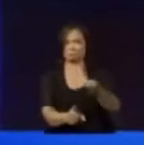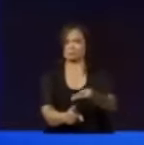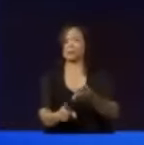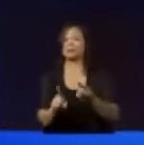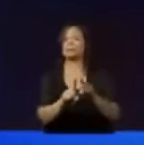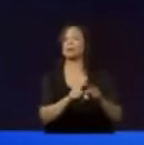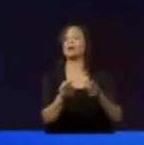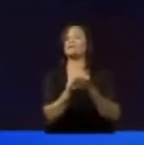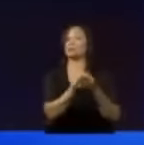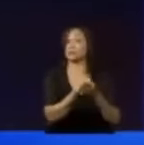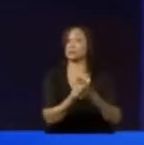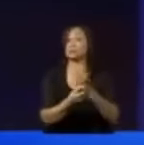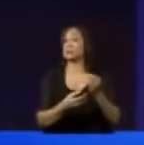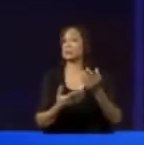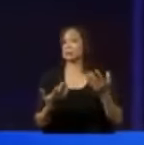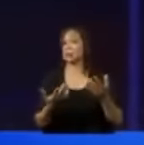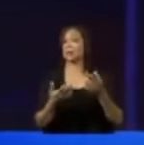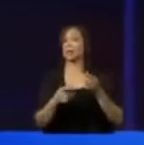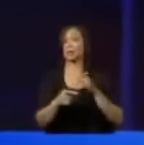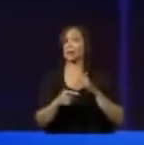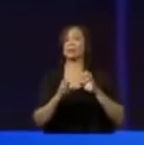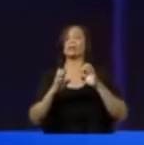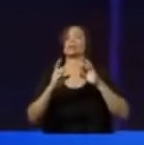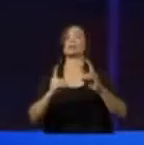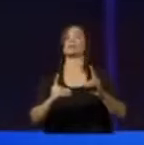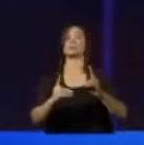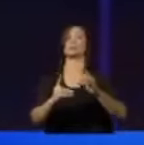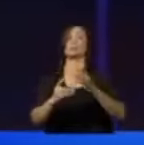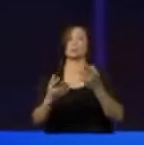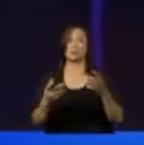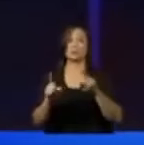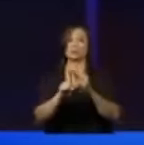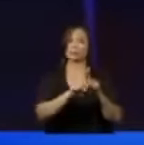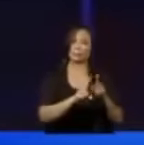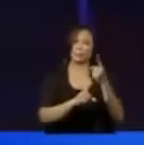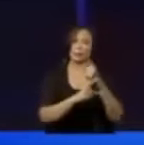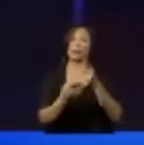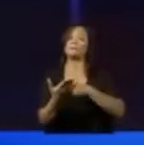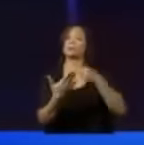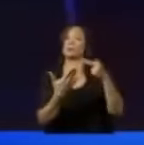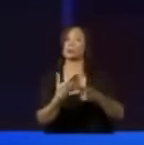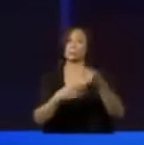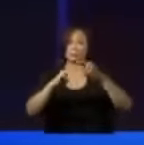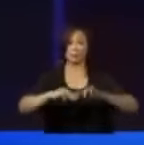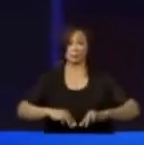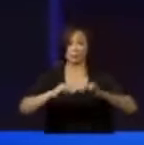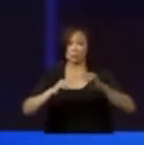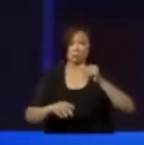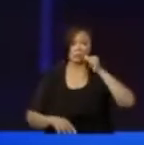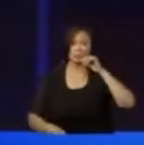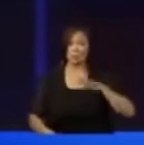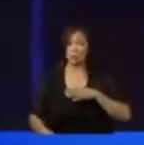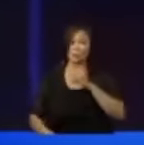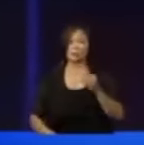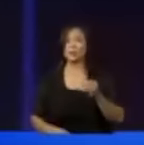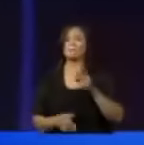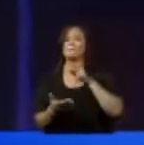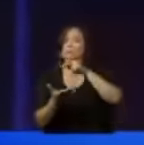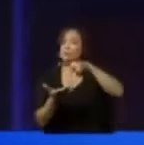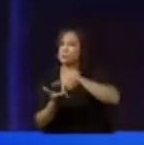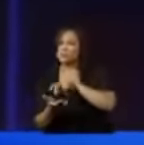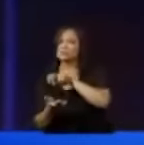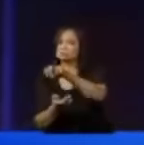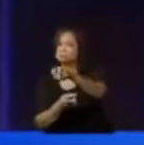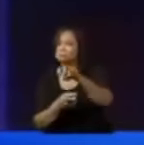hemos fortalecido también la línea de educación y también con planes. El Ministerio de la Mujer ha ido provincia